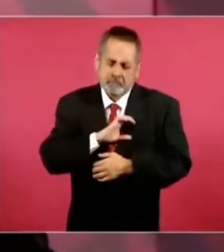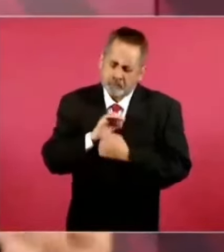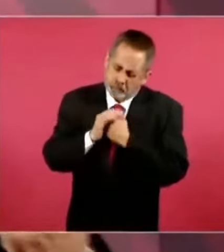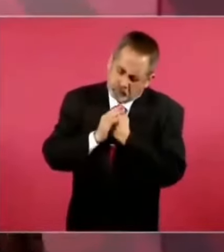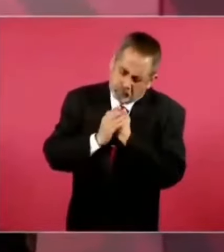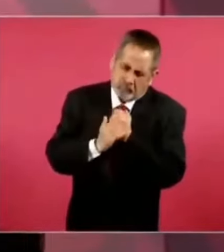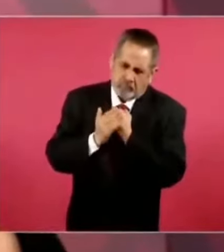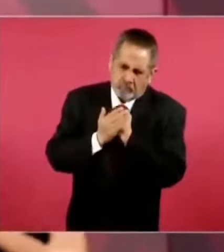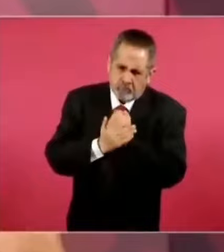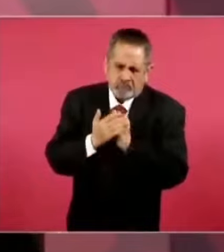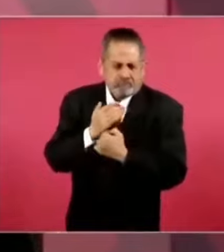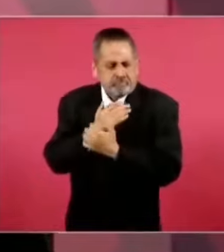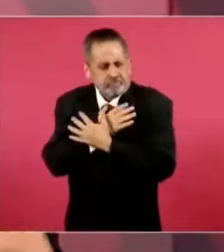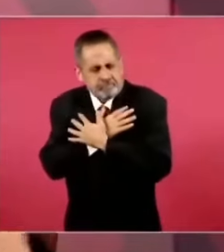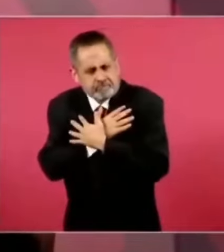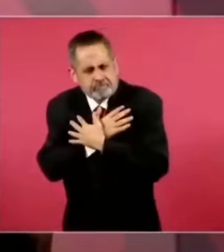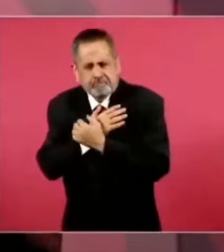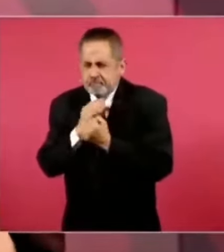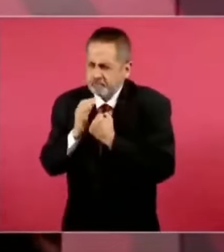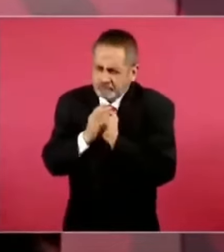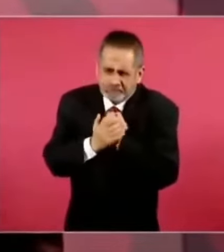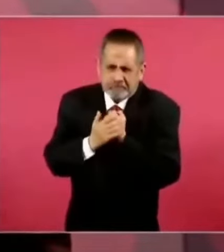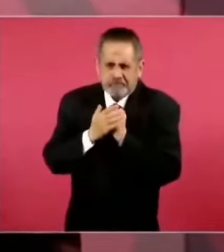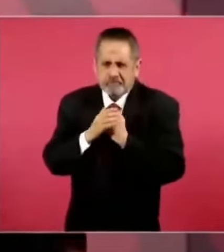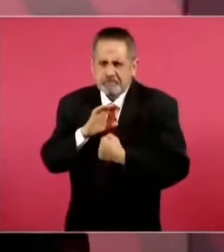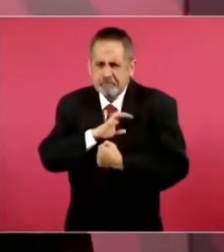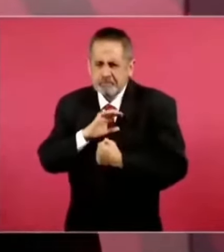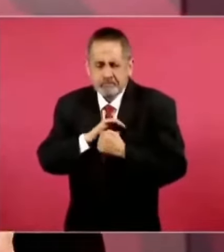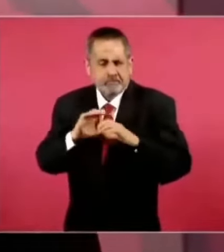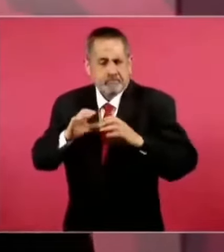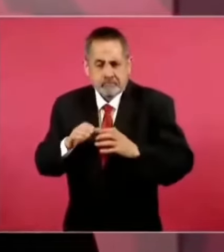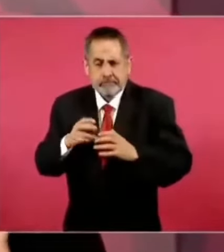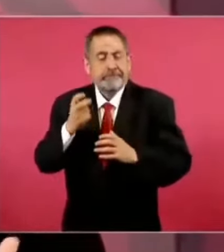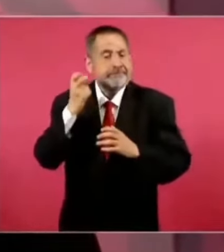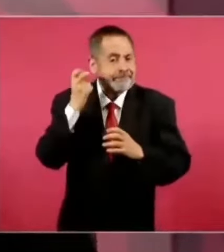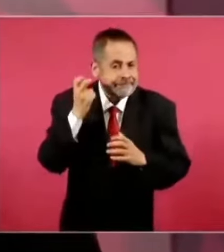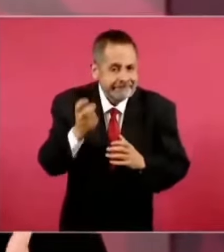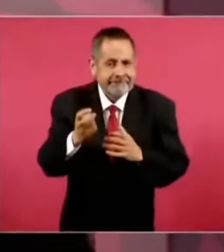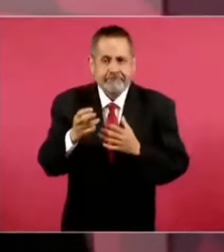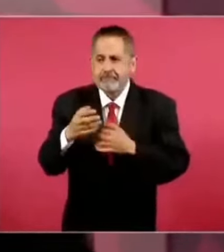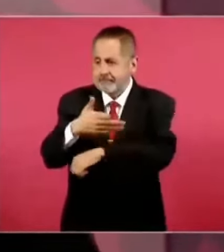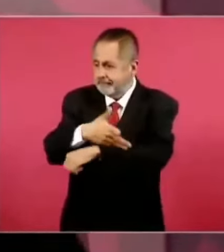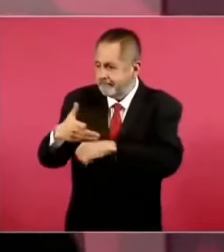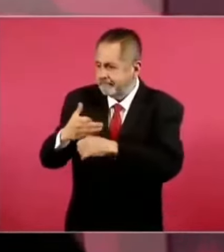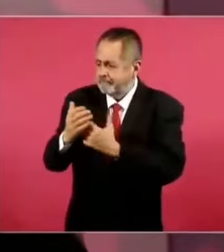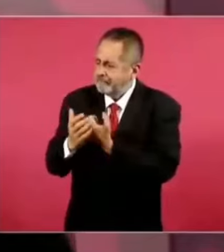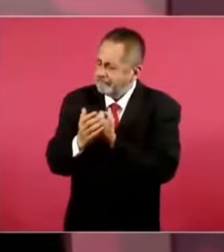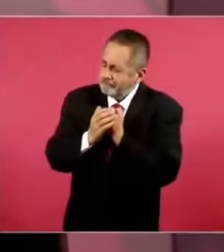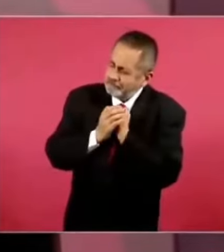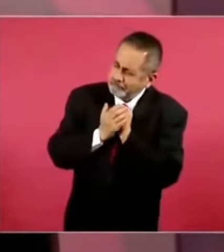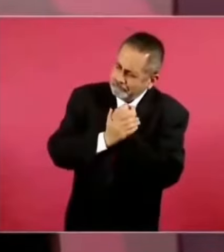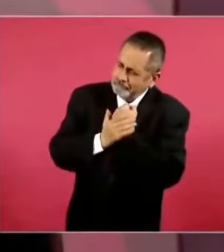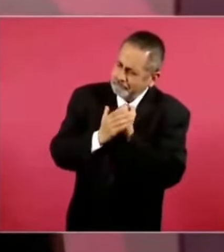Tenemos que abrazarnos, tenemos que apapacharnos en las familias. Los hijos